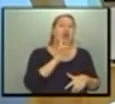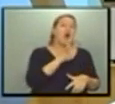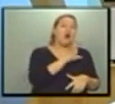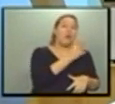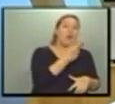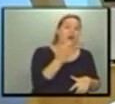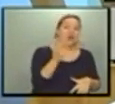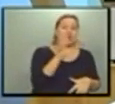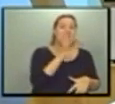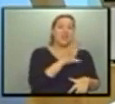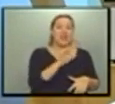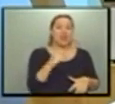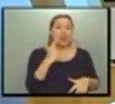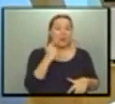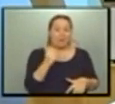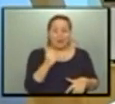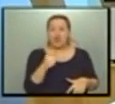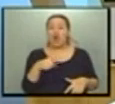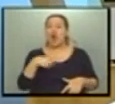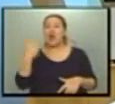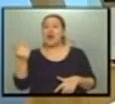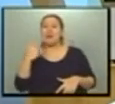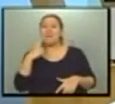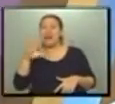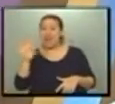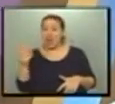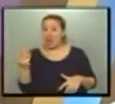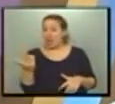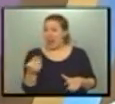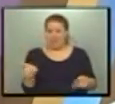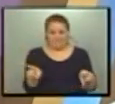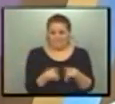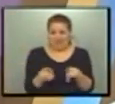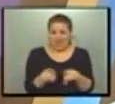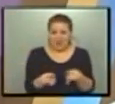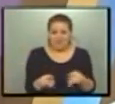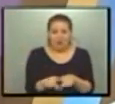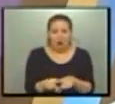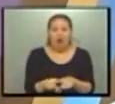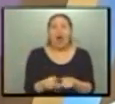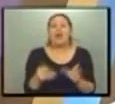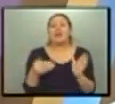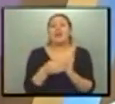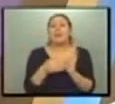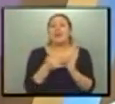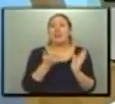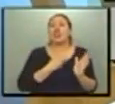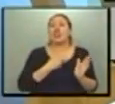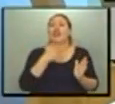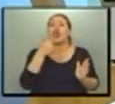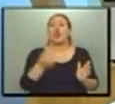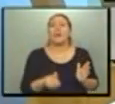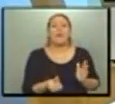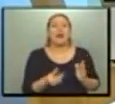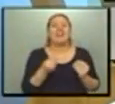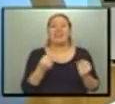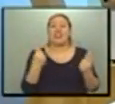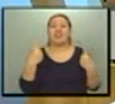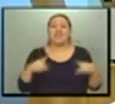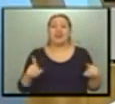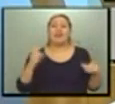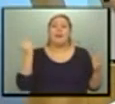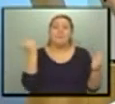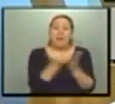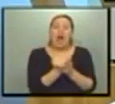1.500 prácticamente o básicamente es el mismo. Es el mismo. Es el mismo. Depende de dónde lo compras. La diferencia es la marca, es tal